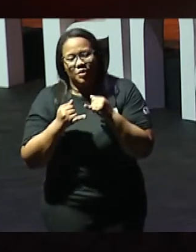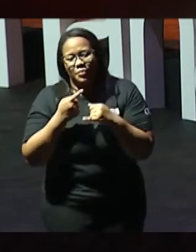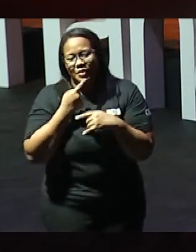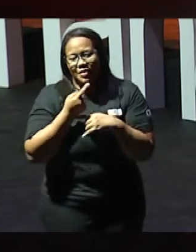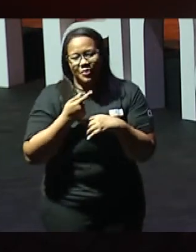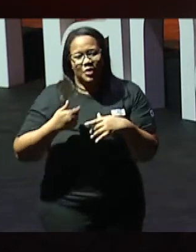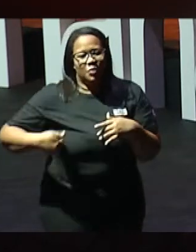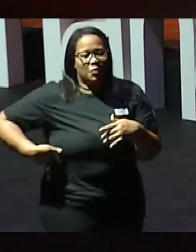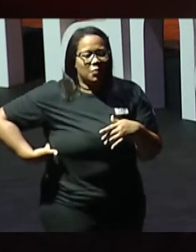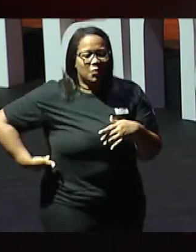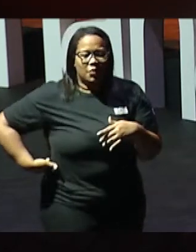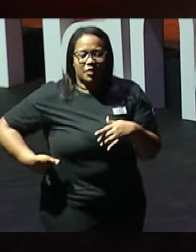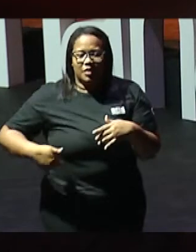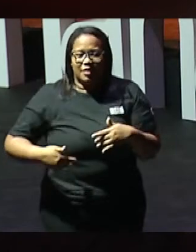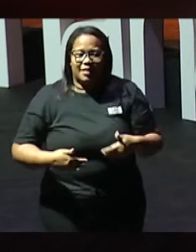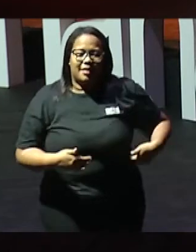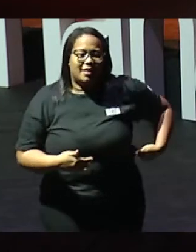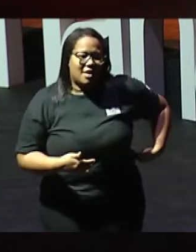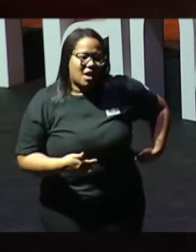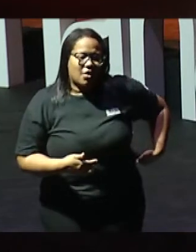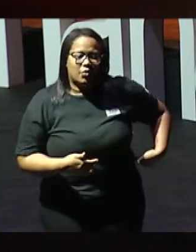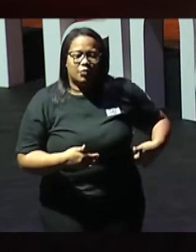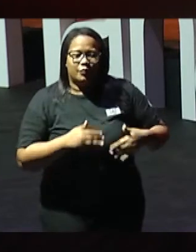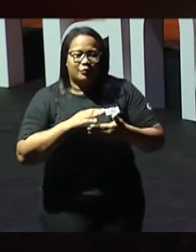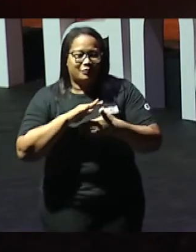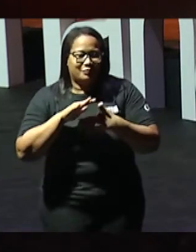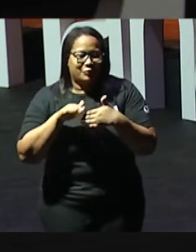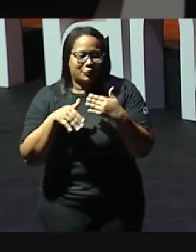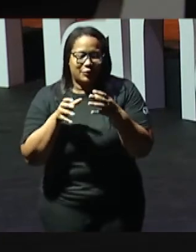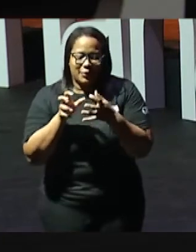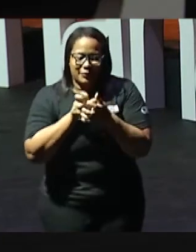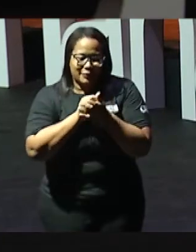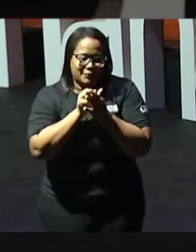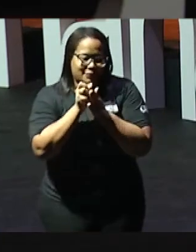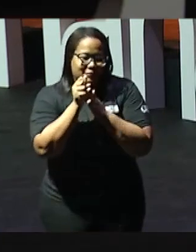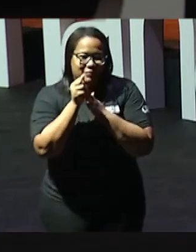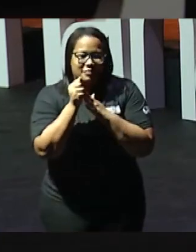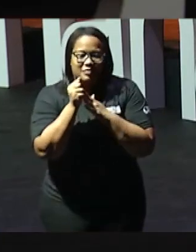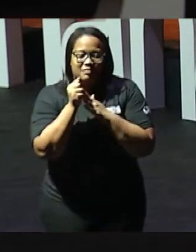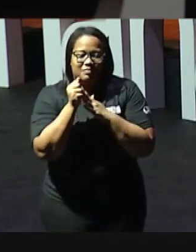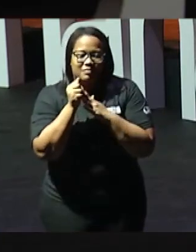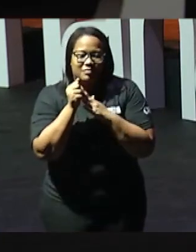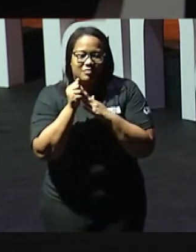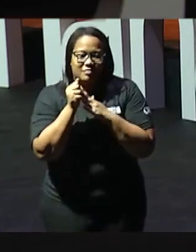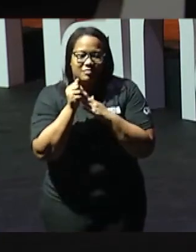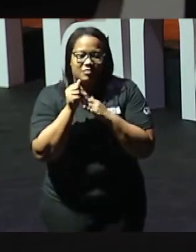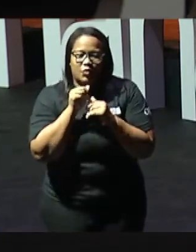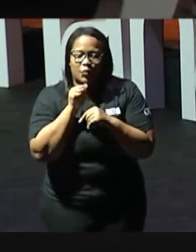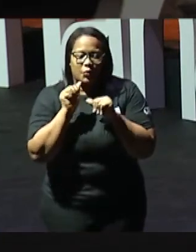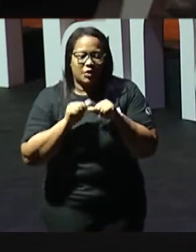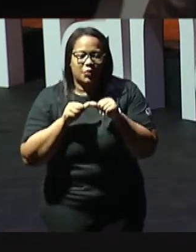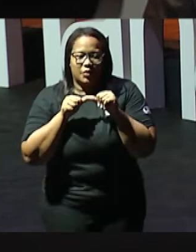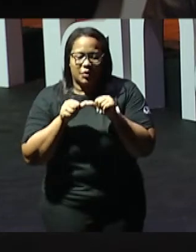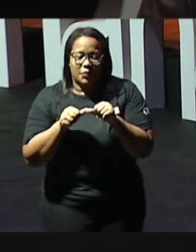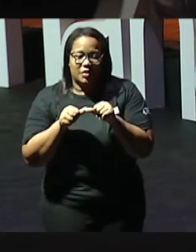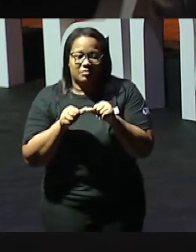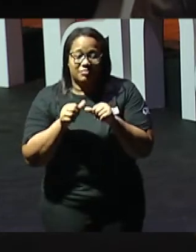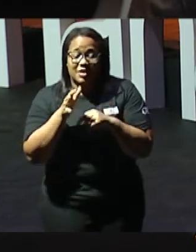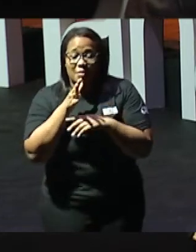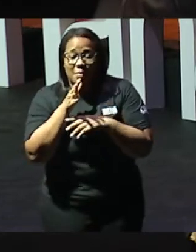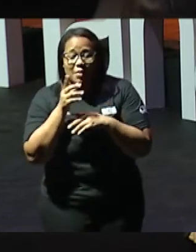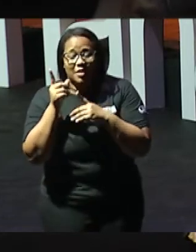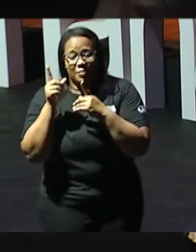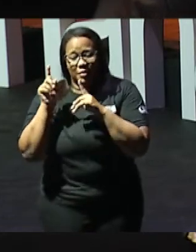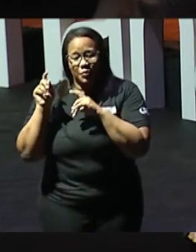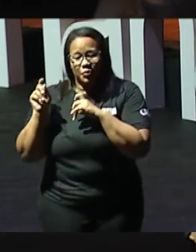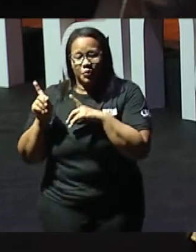pique no había mucho que hacer cuando yo llego a la casa más me pregunta qué que me dijeron y yo tuve que